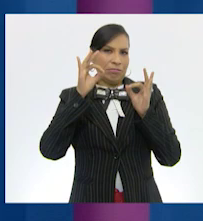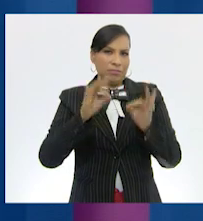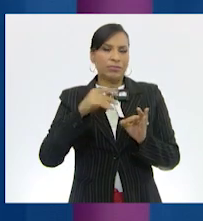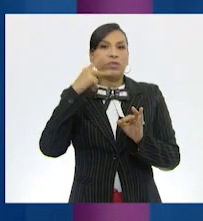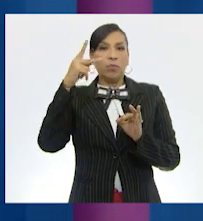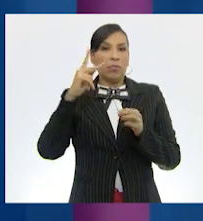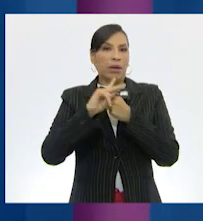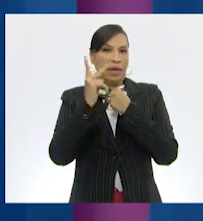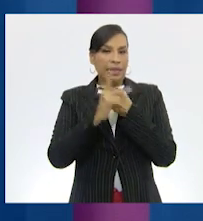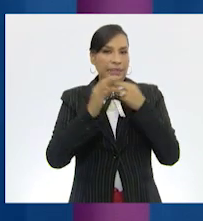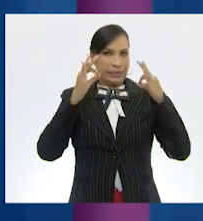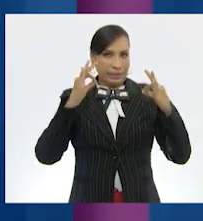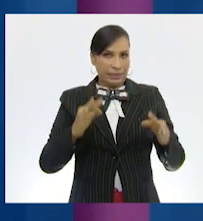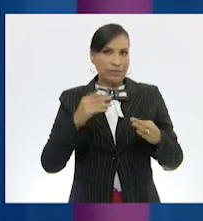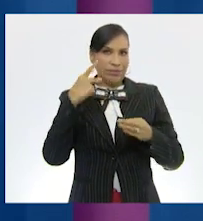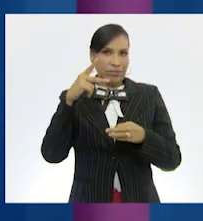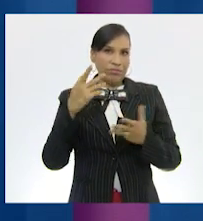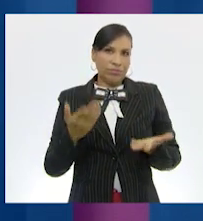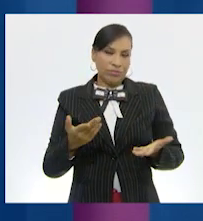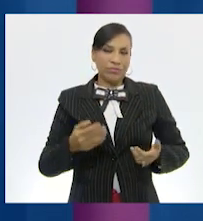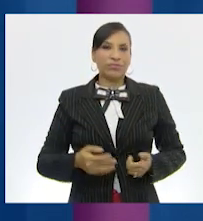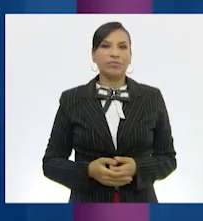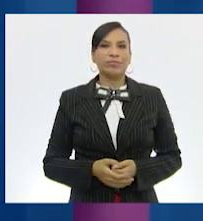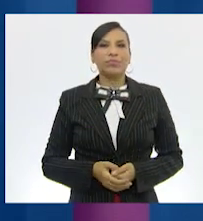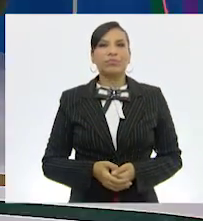ese país.